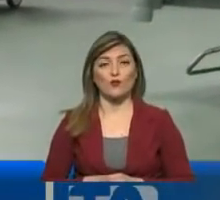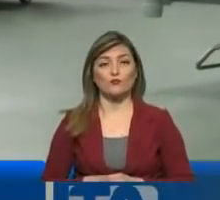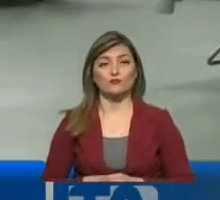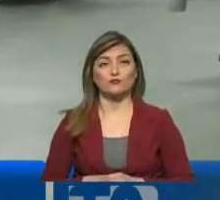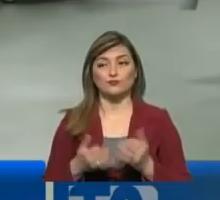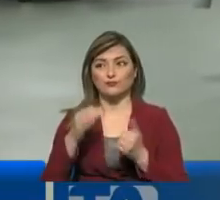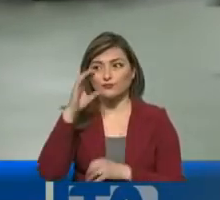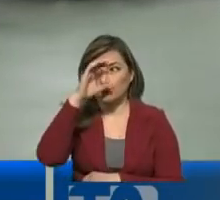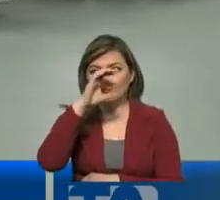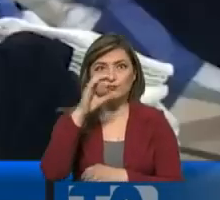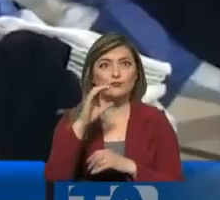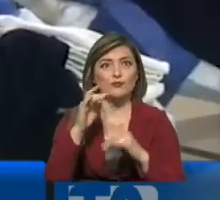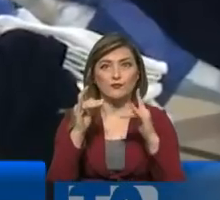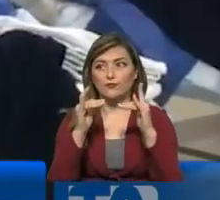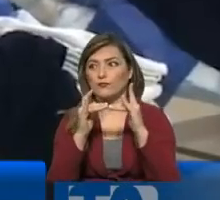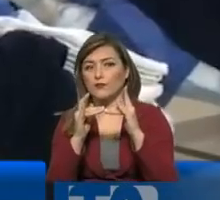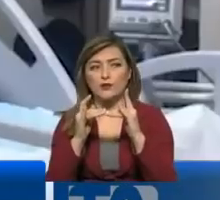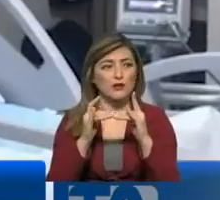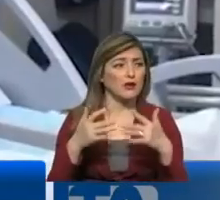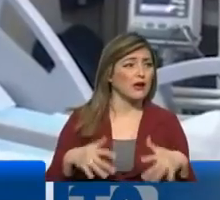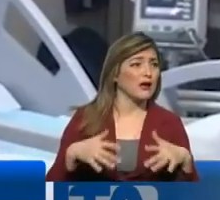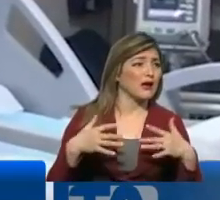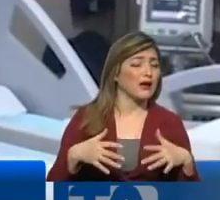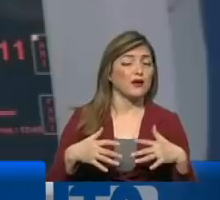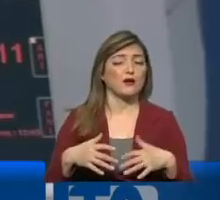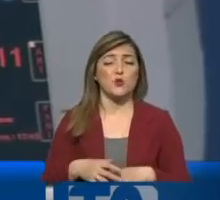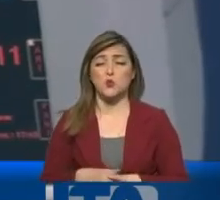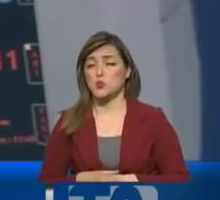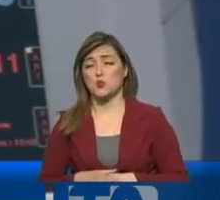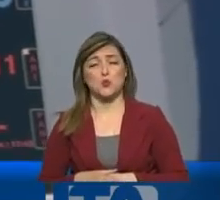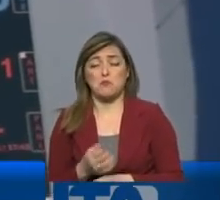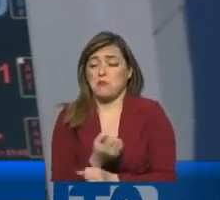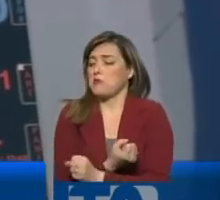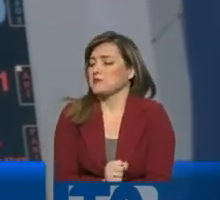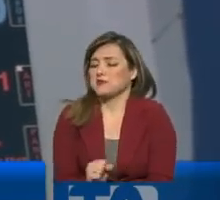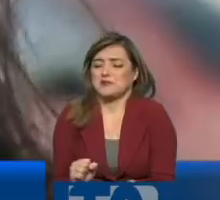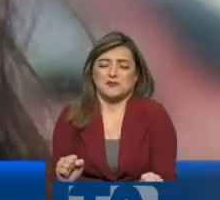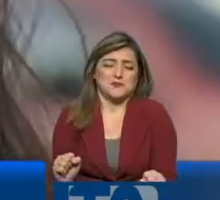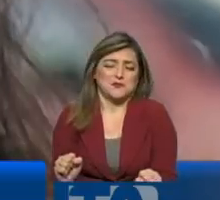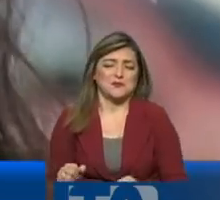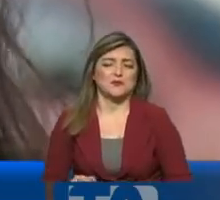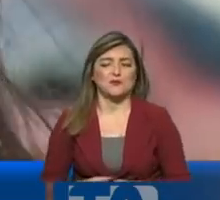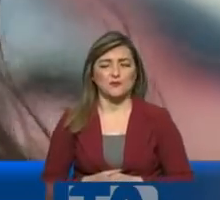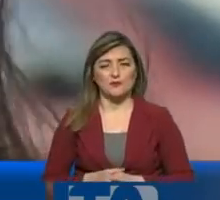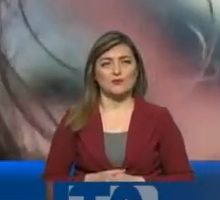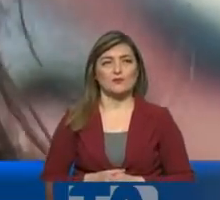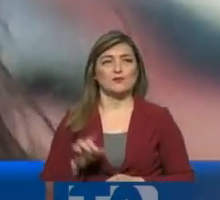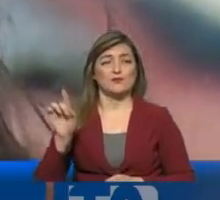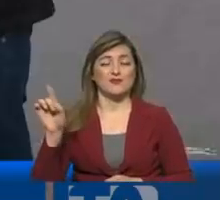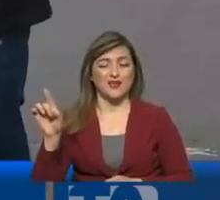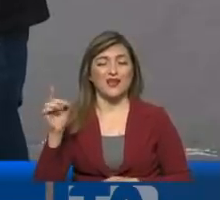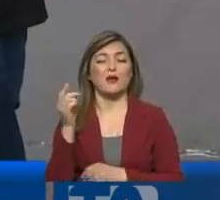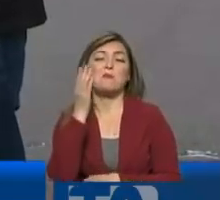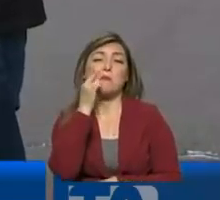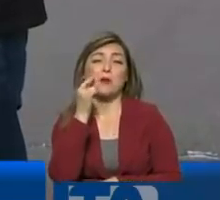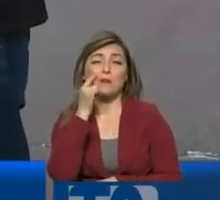Buscar actualmente una cama para cuidados intensivos en Quito se ha vuelto una misión casi imposible de lograrlo. Gabriela es una de las más